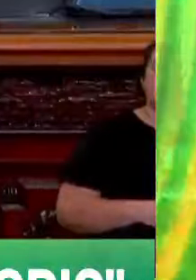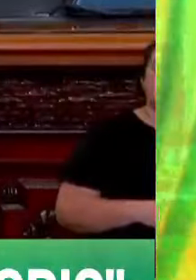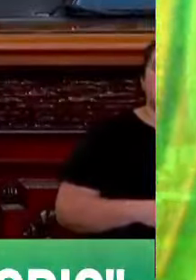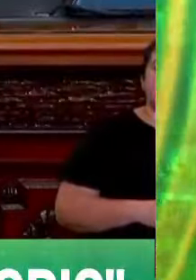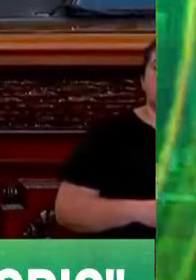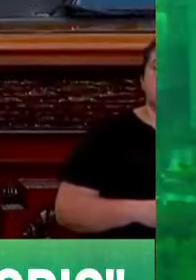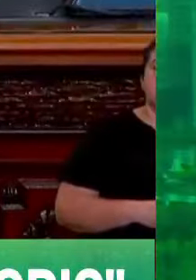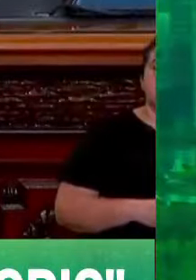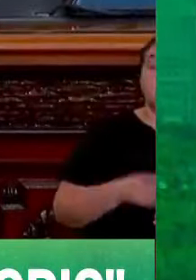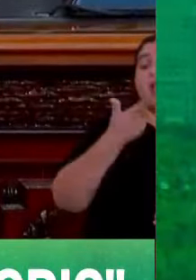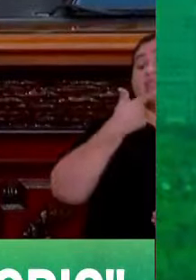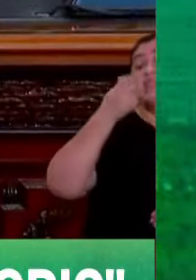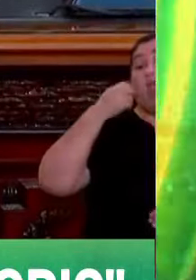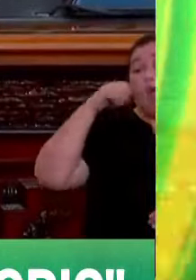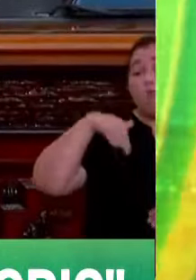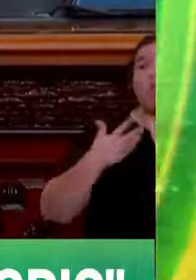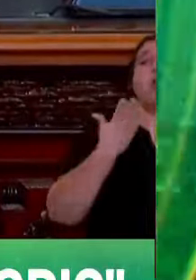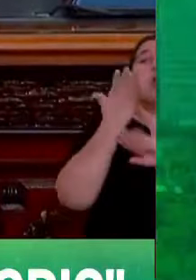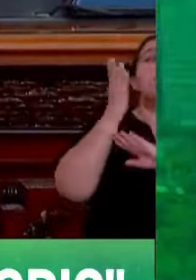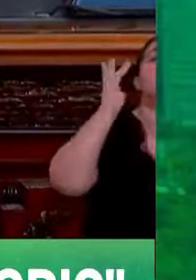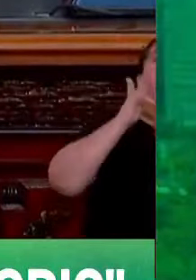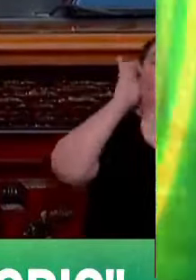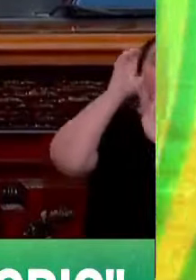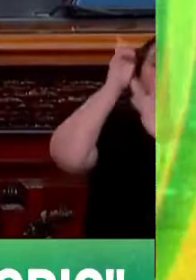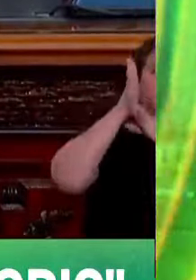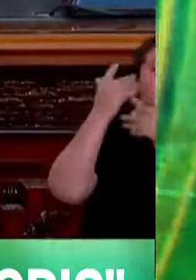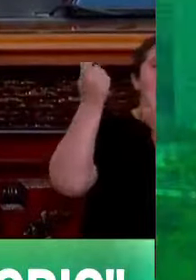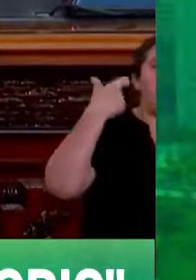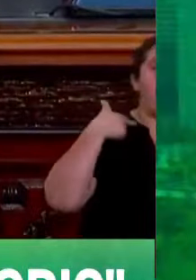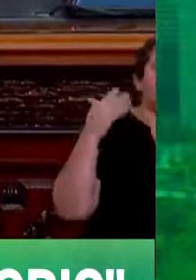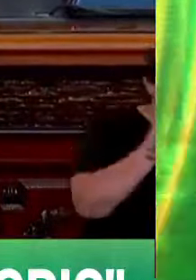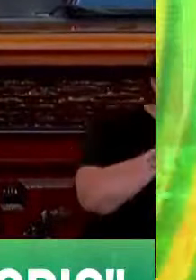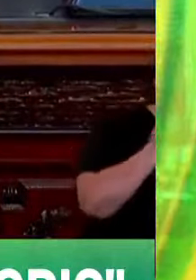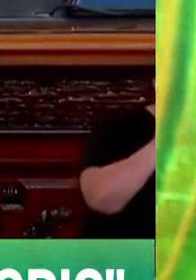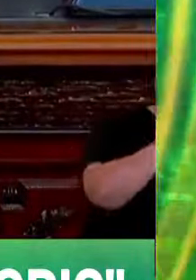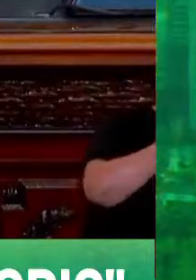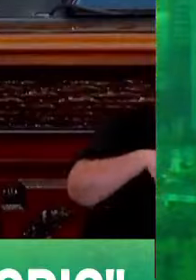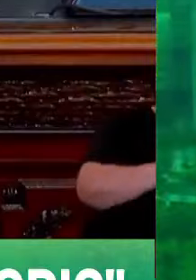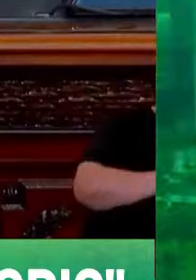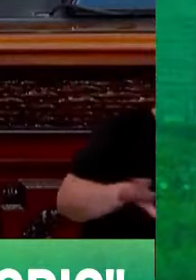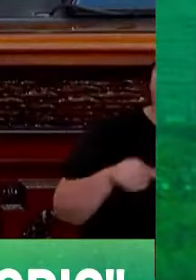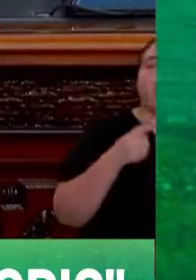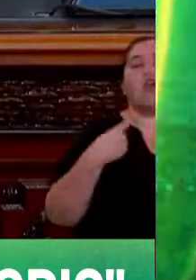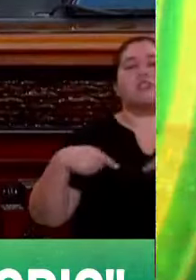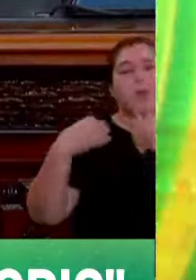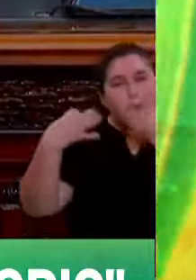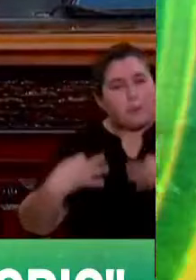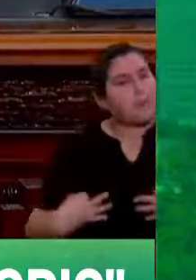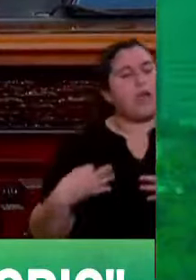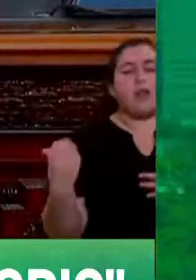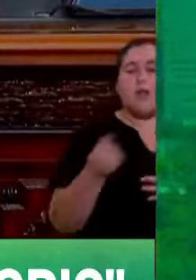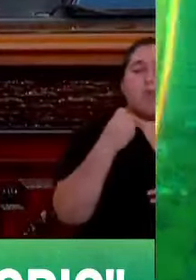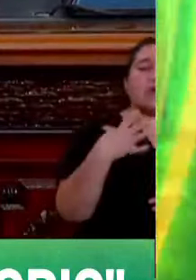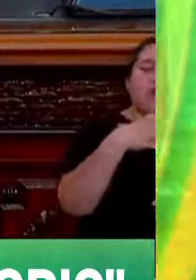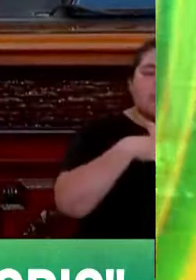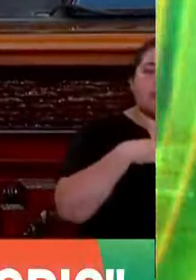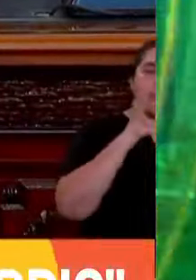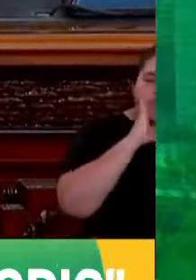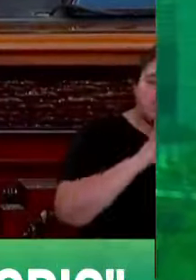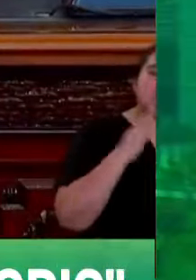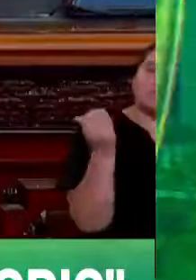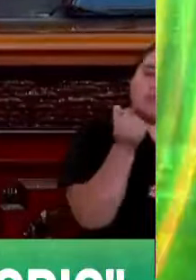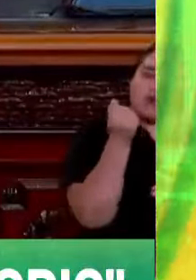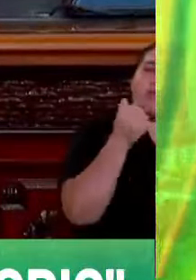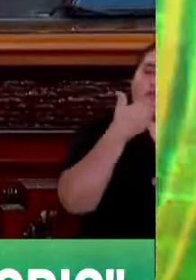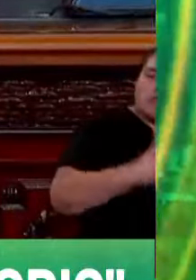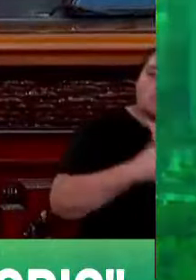las diferencias político-partidarias para sacar adelante a la Argentina, para ayudar al gobierno nacional, para darle un apoyo. Está bien, pero en ese